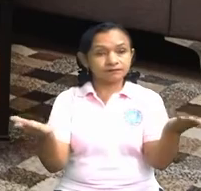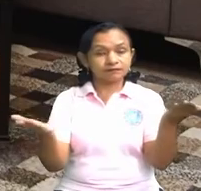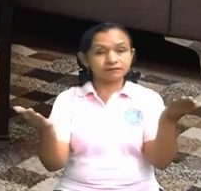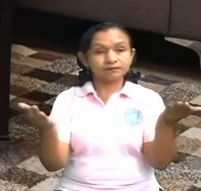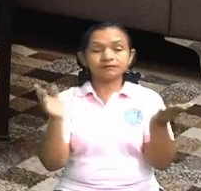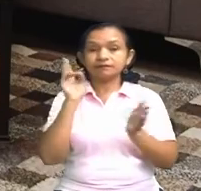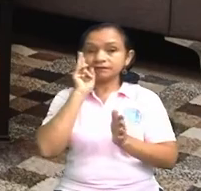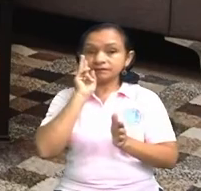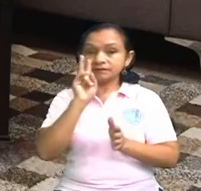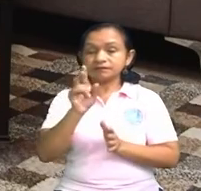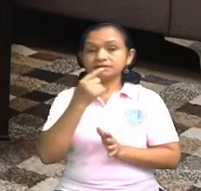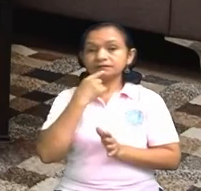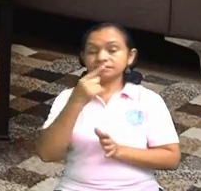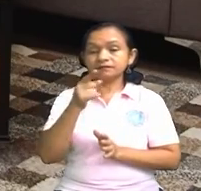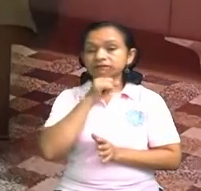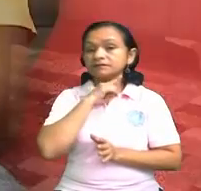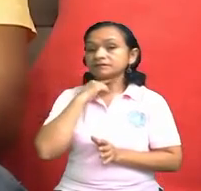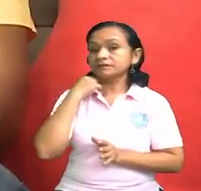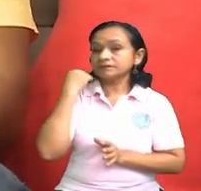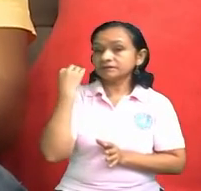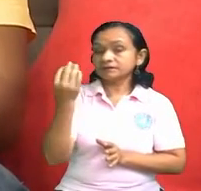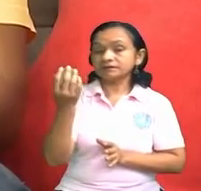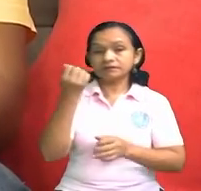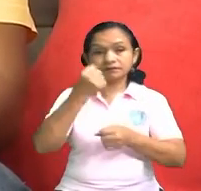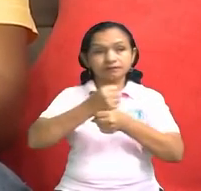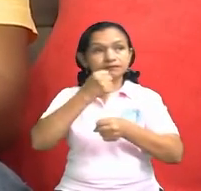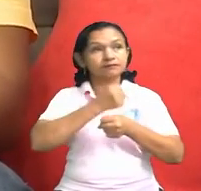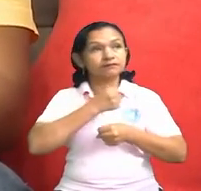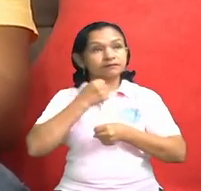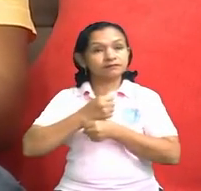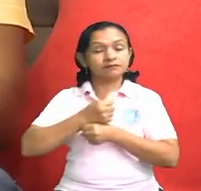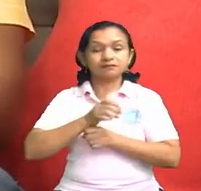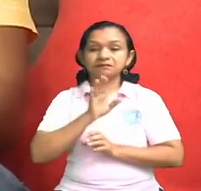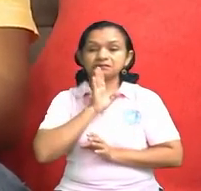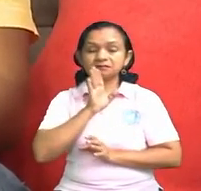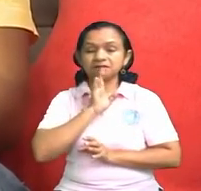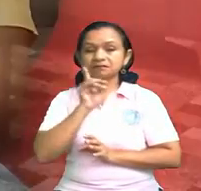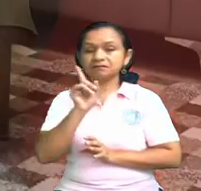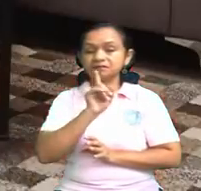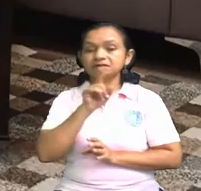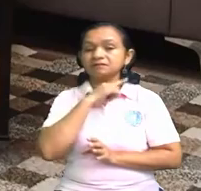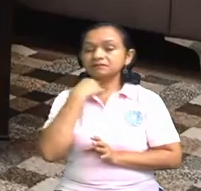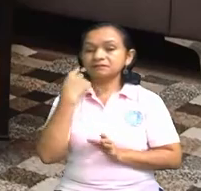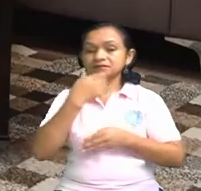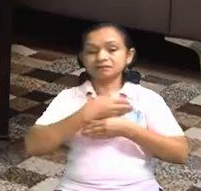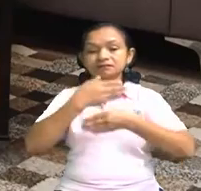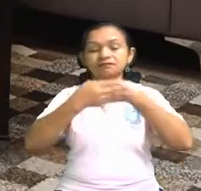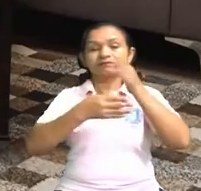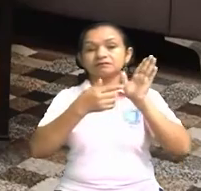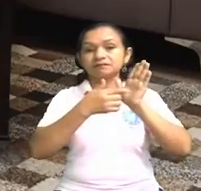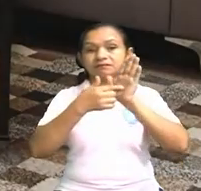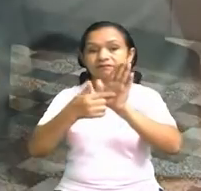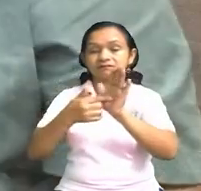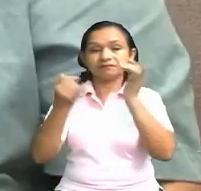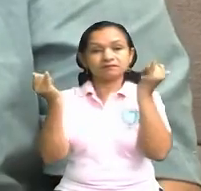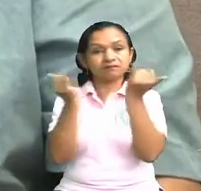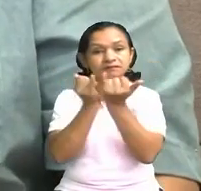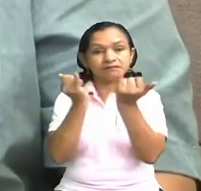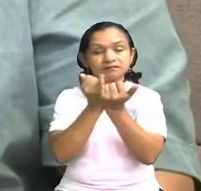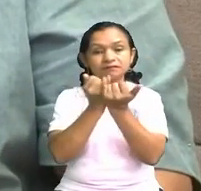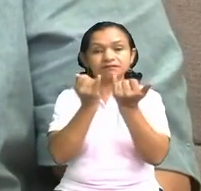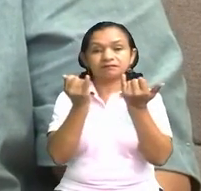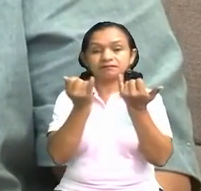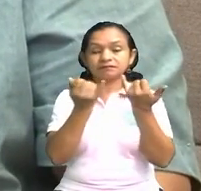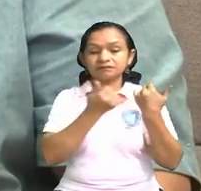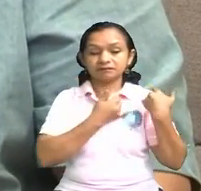como usted bien lo ha dicho muy certeramente, son obras y no es discurso. Así es. Igual con las